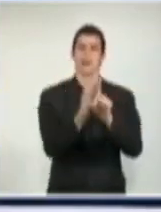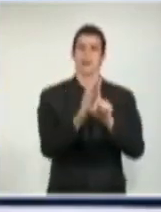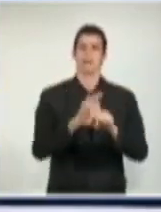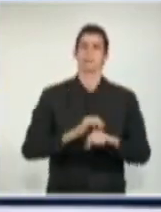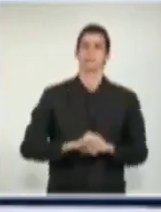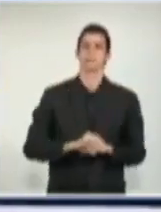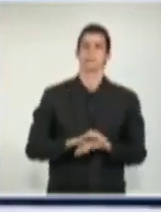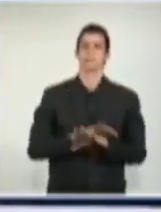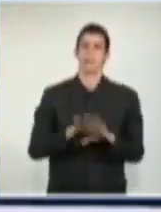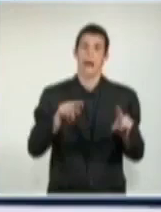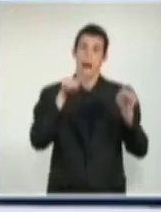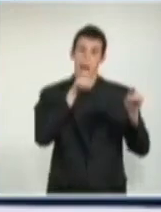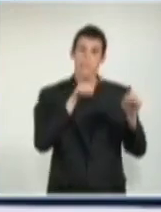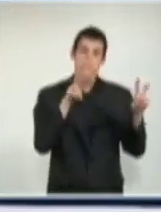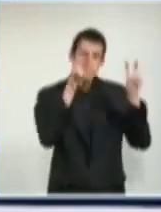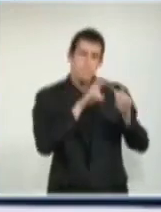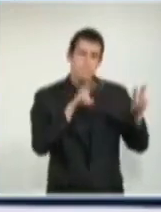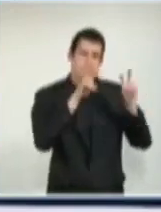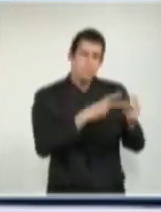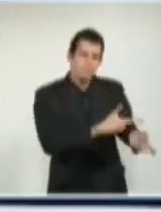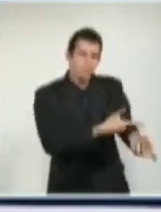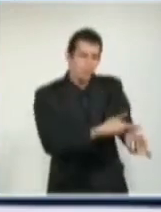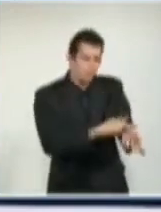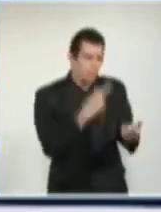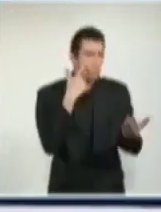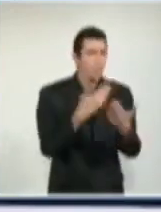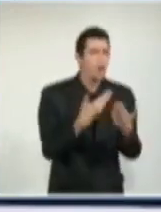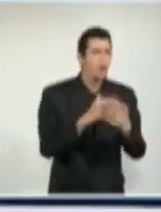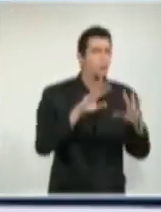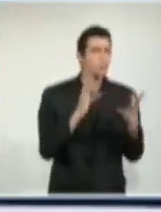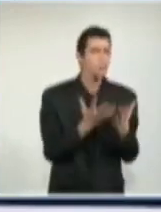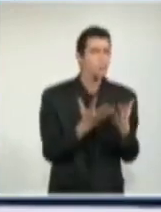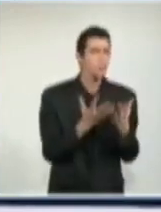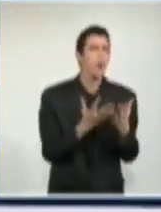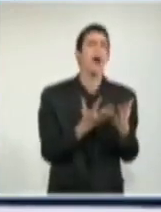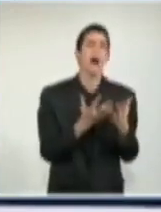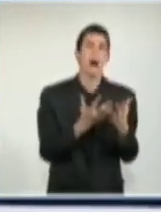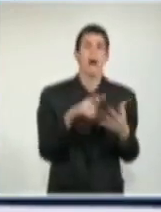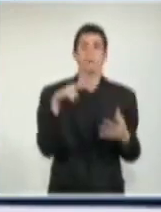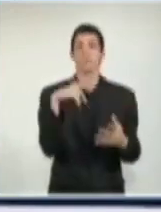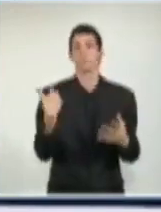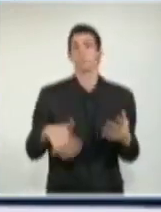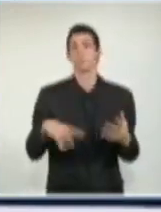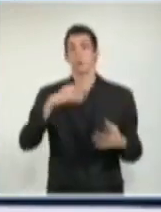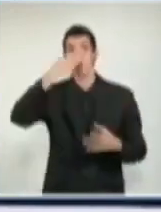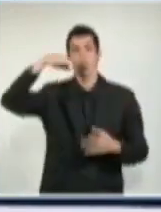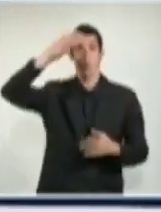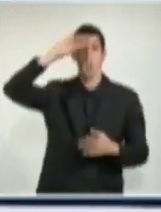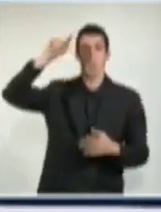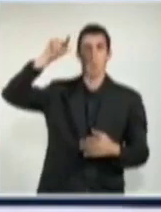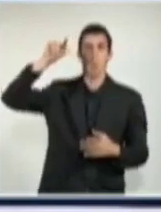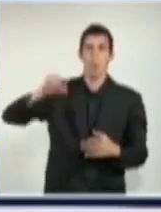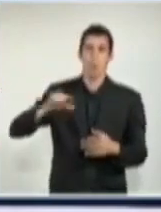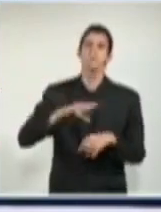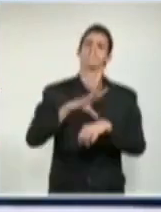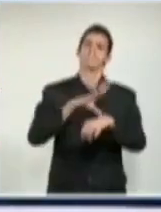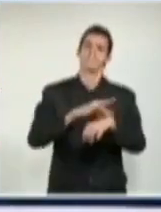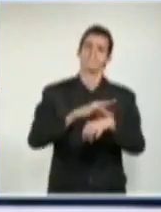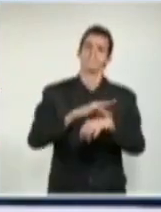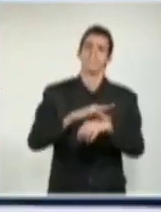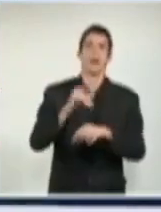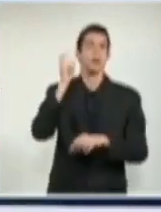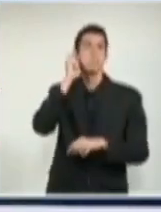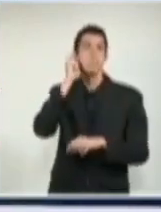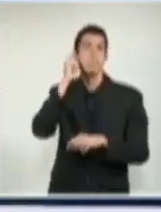coronavirus el ciudadano cubano mientras que su esposa fue negativa dado el tiempo de 15 días de evolución de la